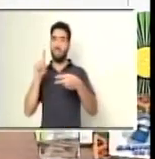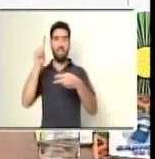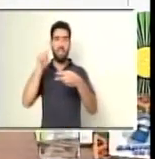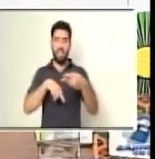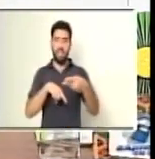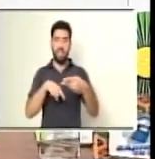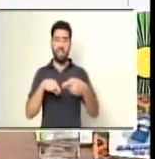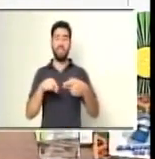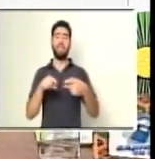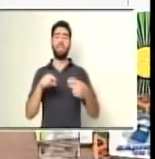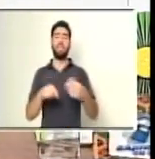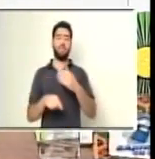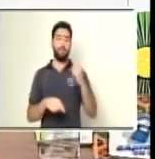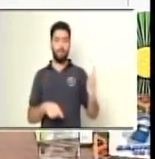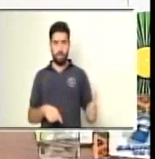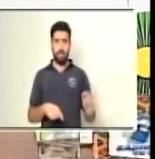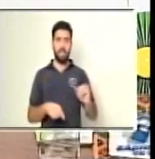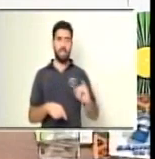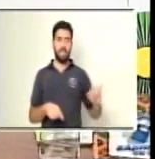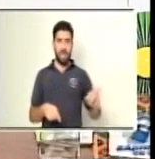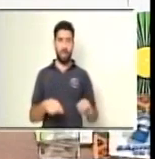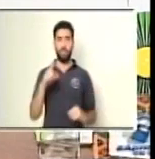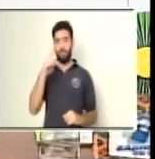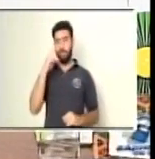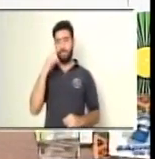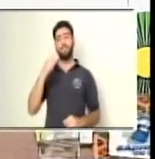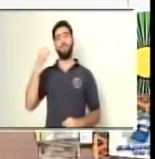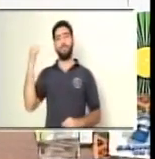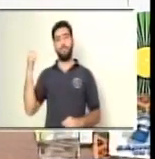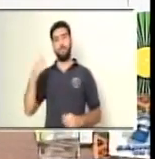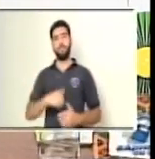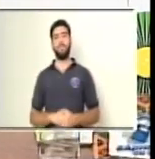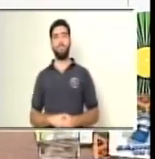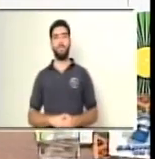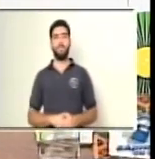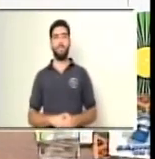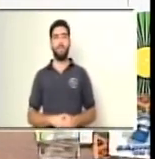es mayor que el que tenemos al lado izquierdo.